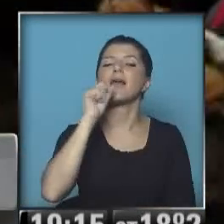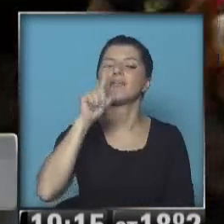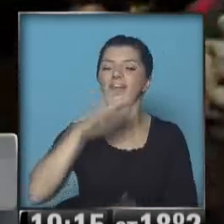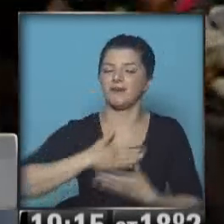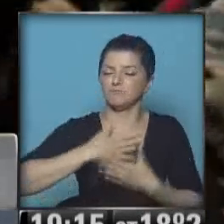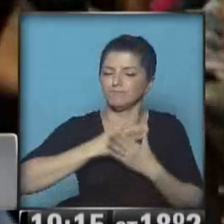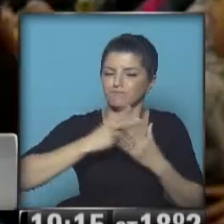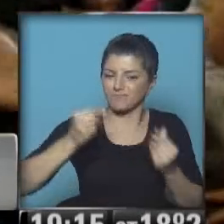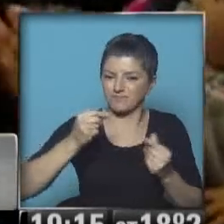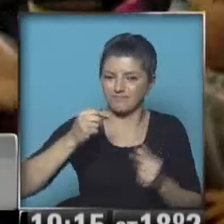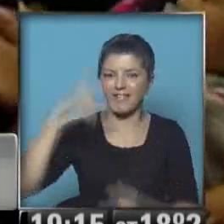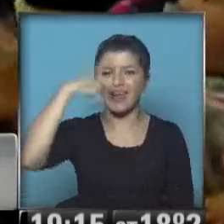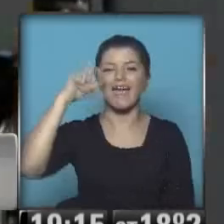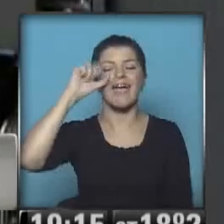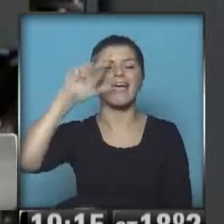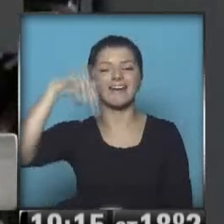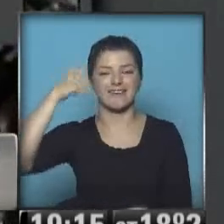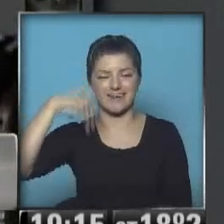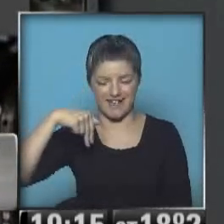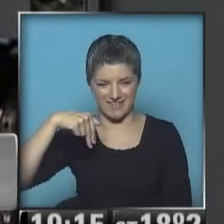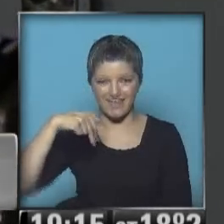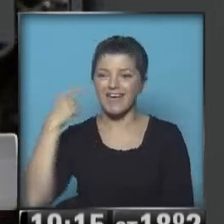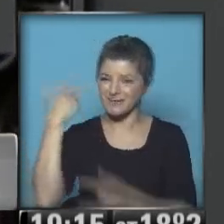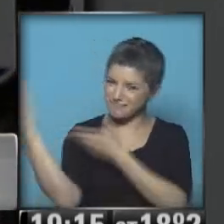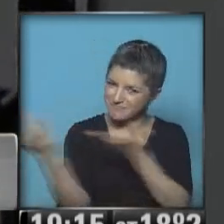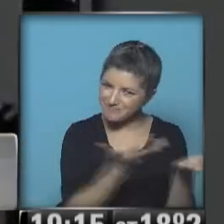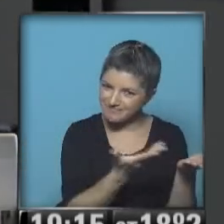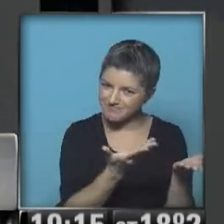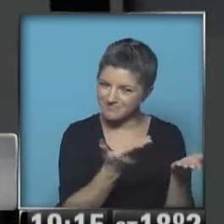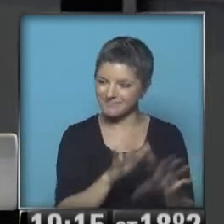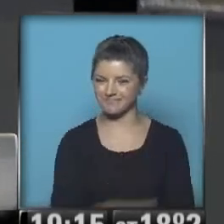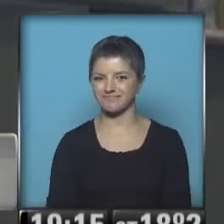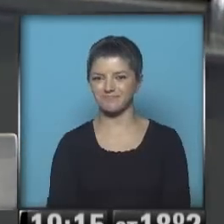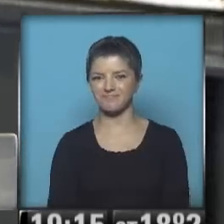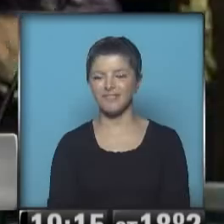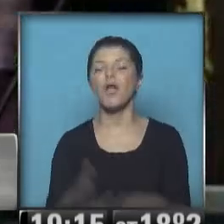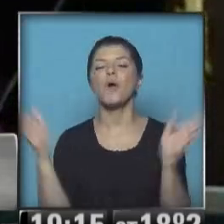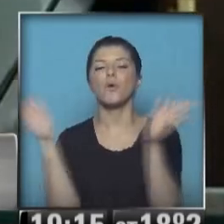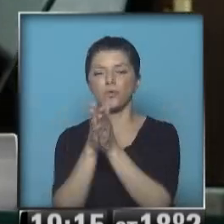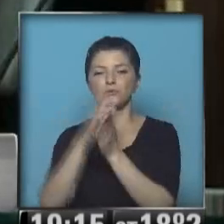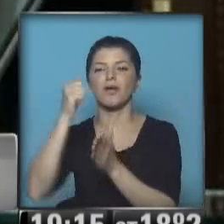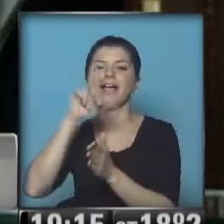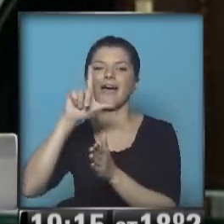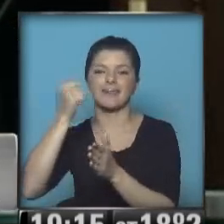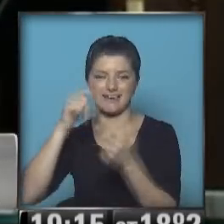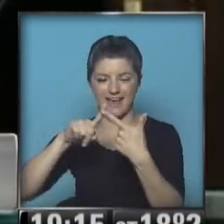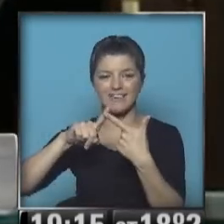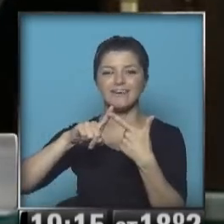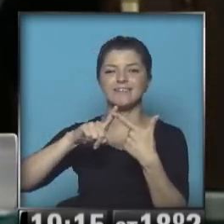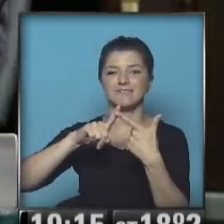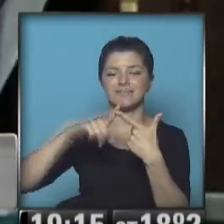Hernán Nemi, a acercarse aquí al estrado, acompañado por Carla Ponzone y Estela Fraquelli